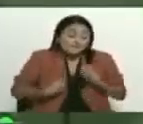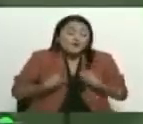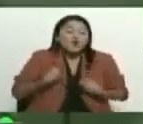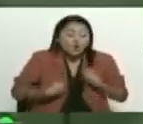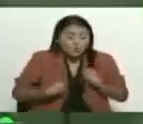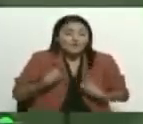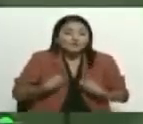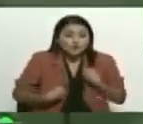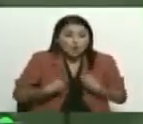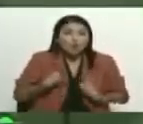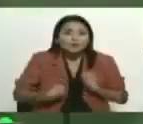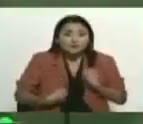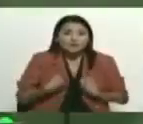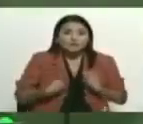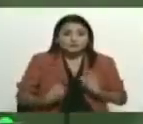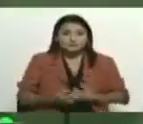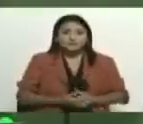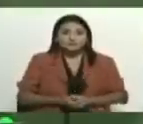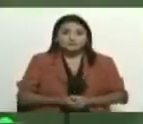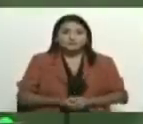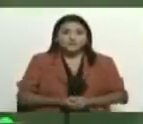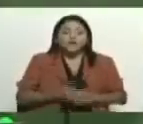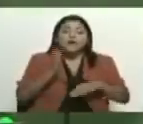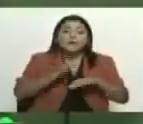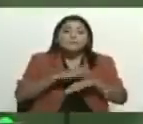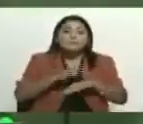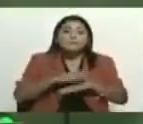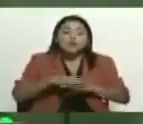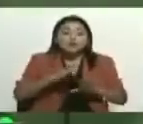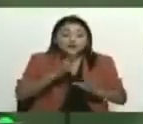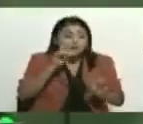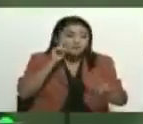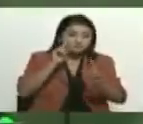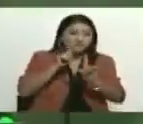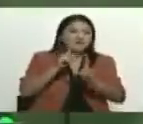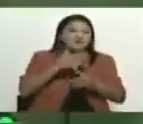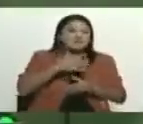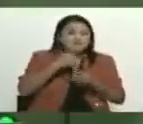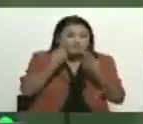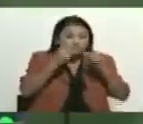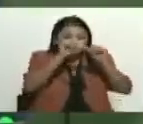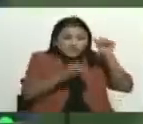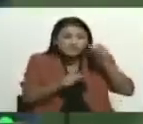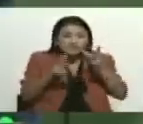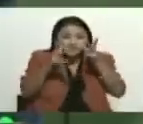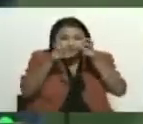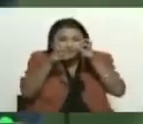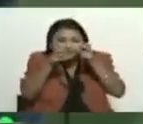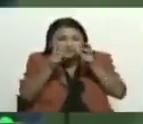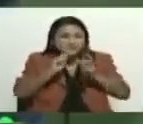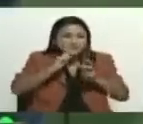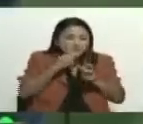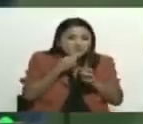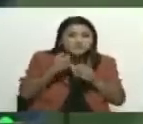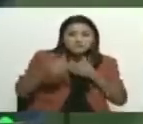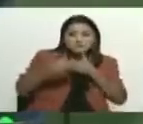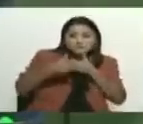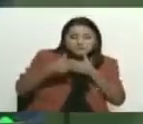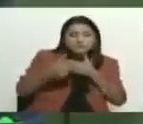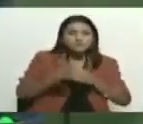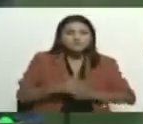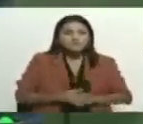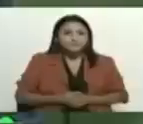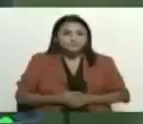en este respecto, a la luz de acciones de desestabilización, espionaje, sabotaje y ciberataques que han